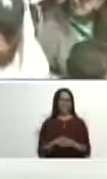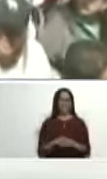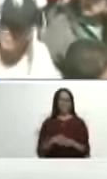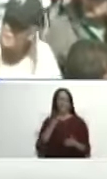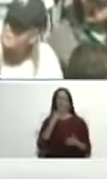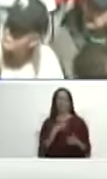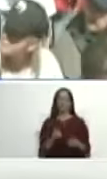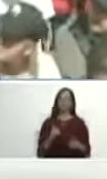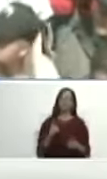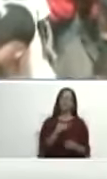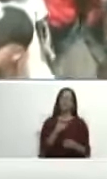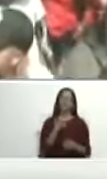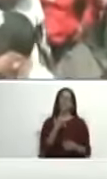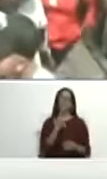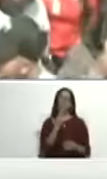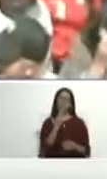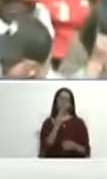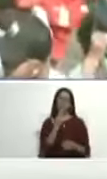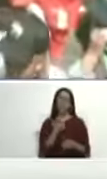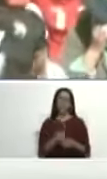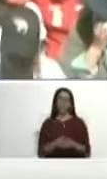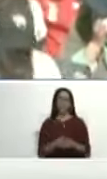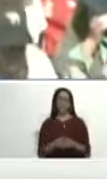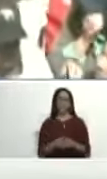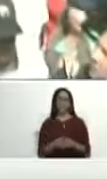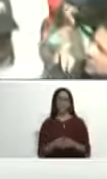Bueno, yo les quiero decir algo.